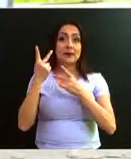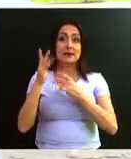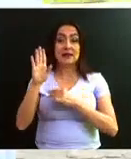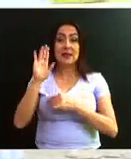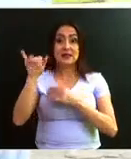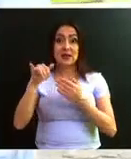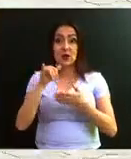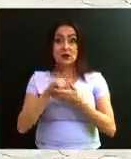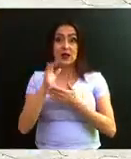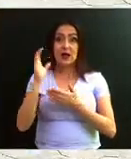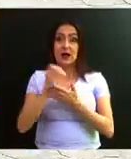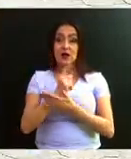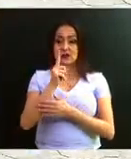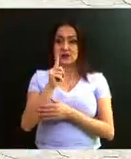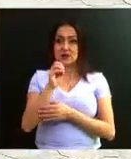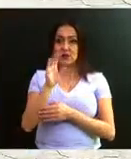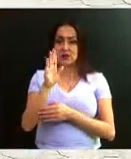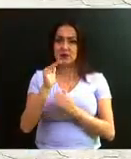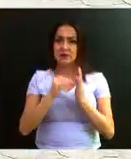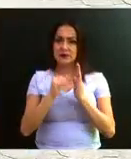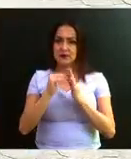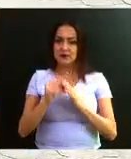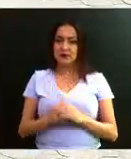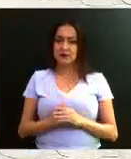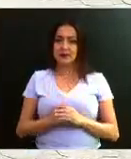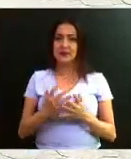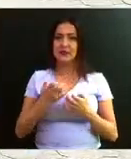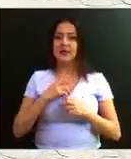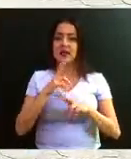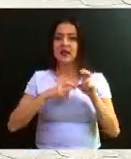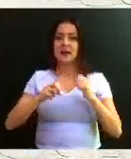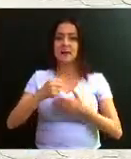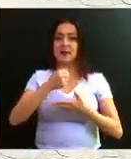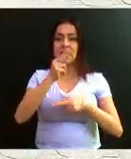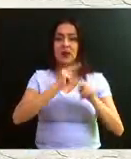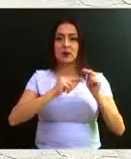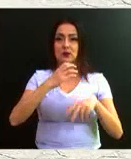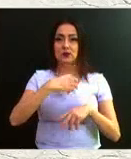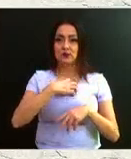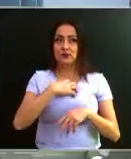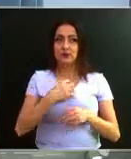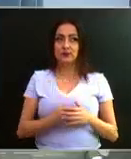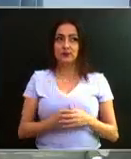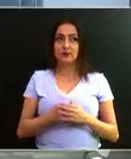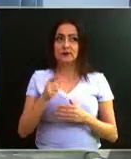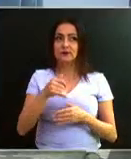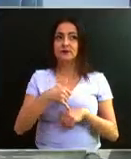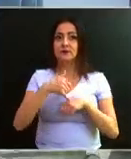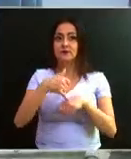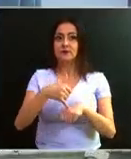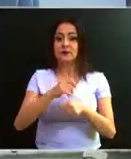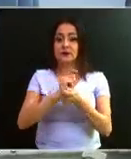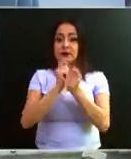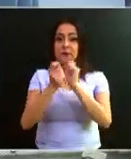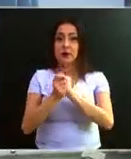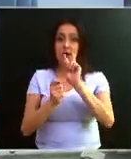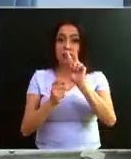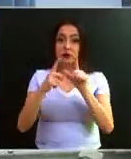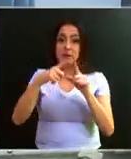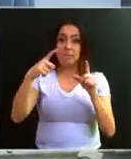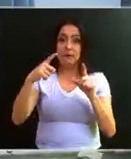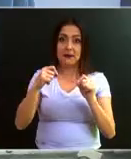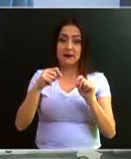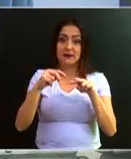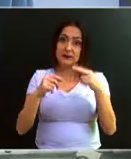José, que ganó 105 millones, desea invertirlos en un negocio propio. De este premio quedan por cambiar dos fracciones de